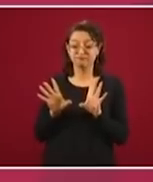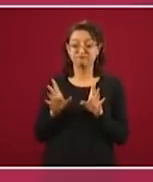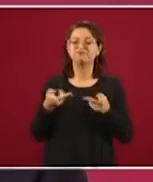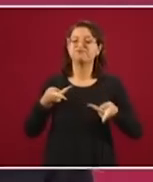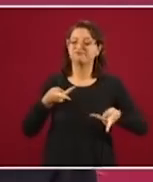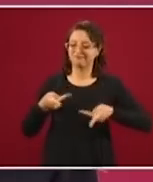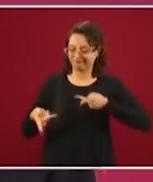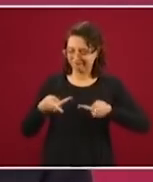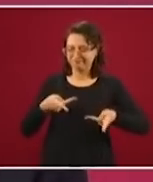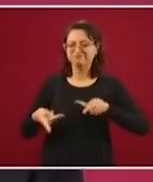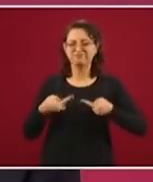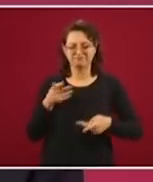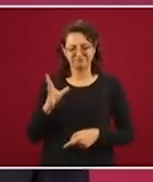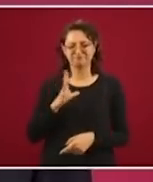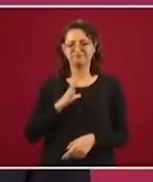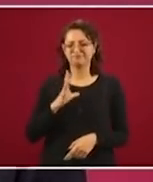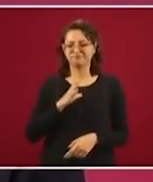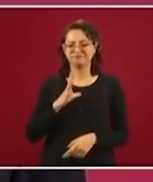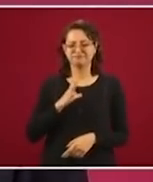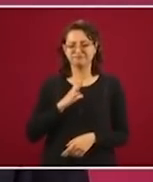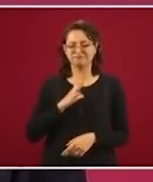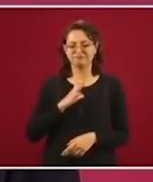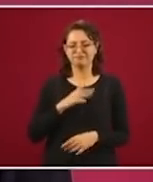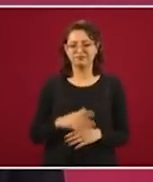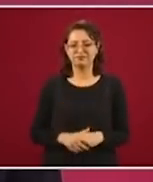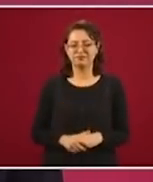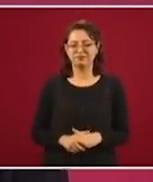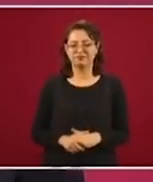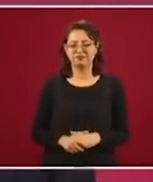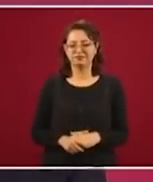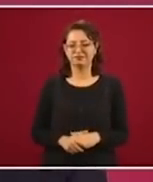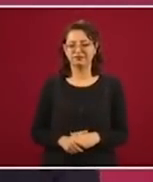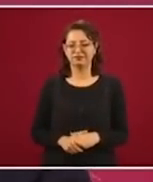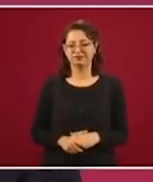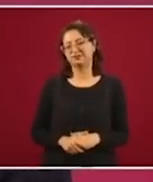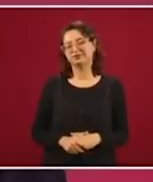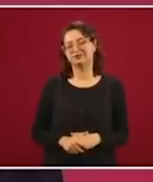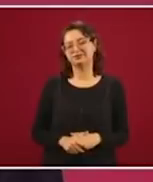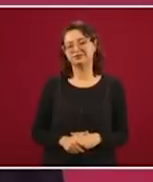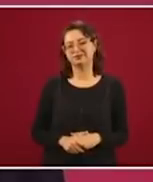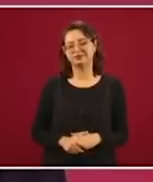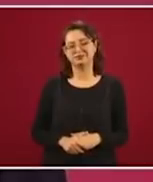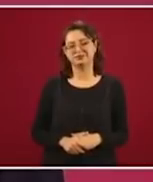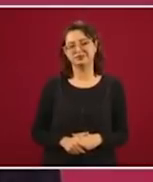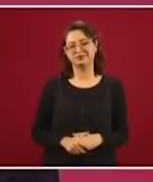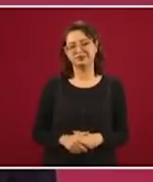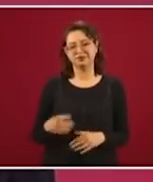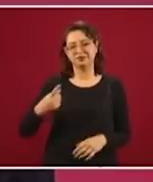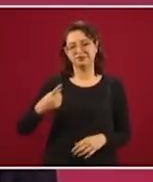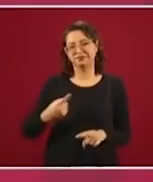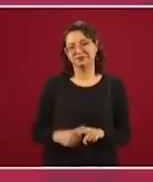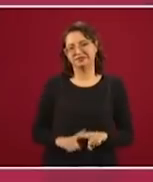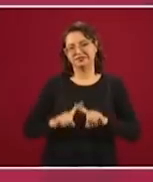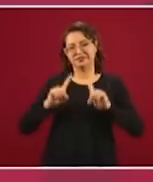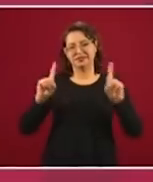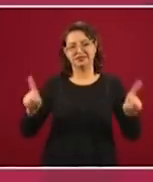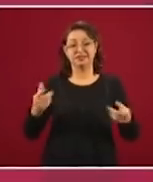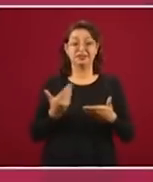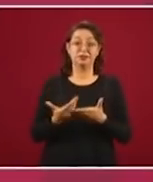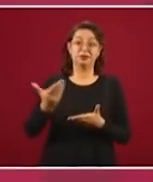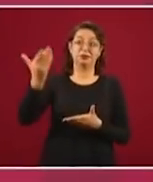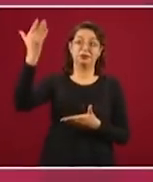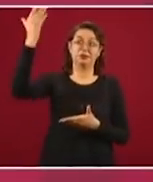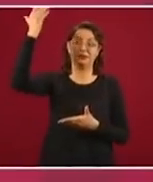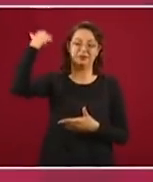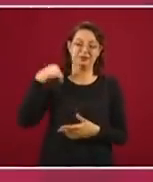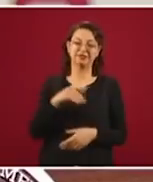no vamos a hacer lo que se hizo en una ocasión, ¿sí? Ya